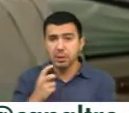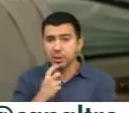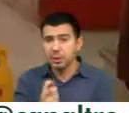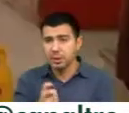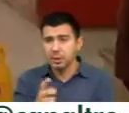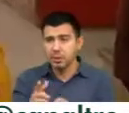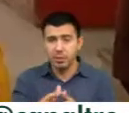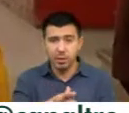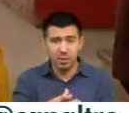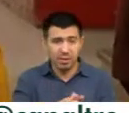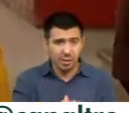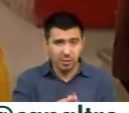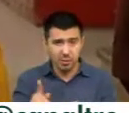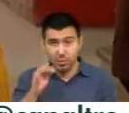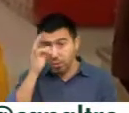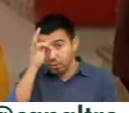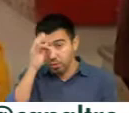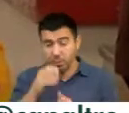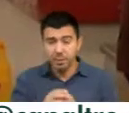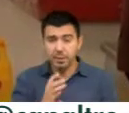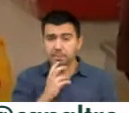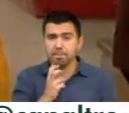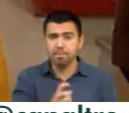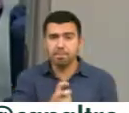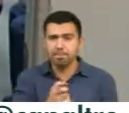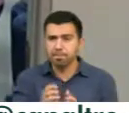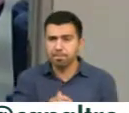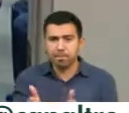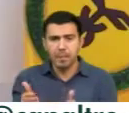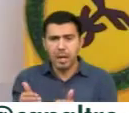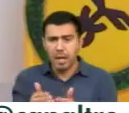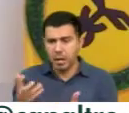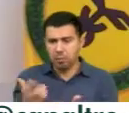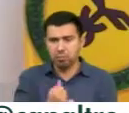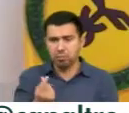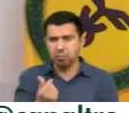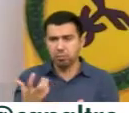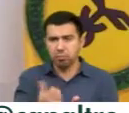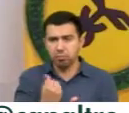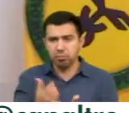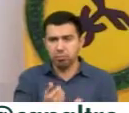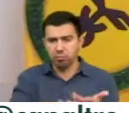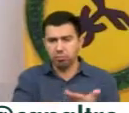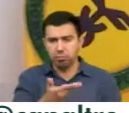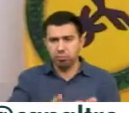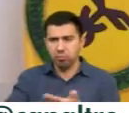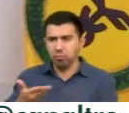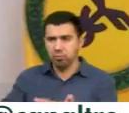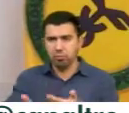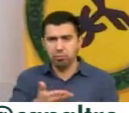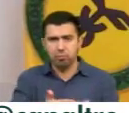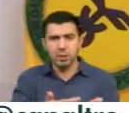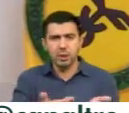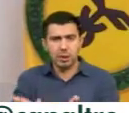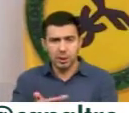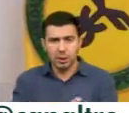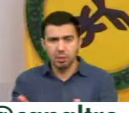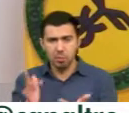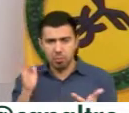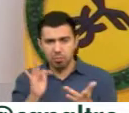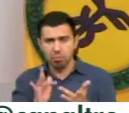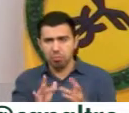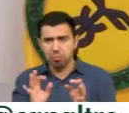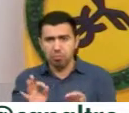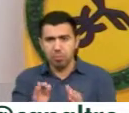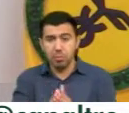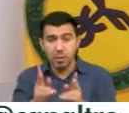pues difícilmente vamos a poder tener el flujo de caja para poder prestar un servicio óptimo sobre todo a las